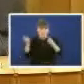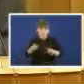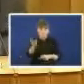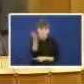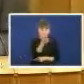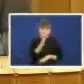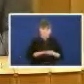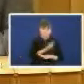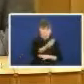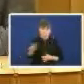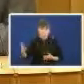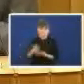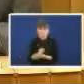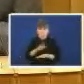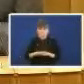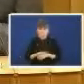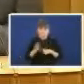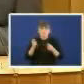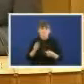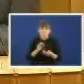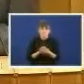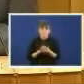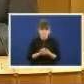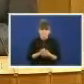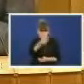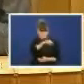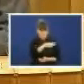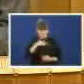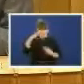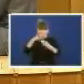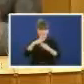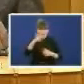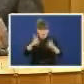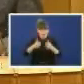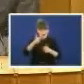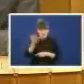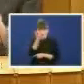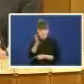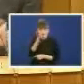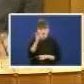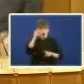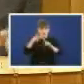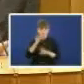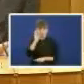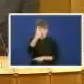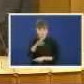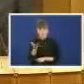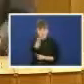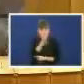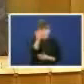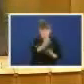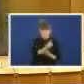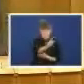polo o seu servizo vostedes queren parar o concurso eólico para ver se pode volver roubar e o vento os galegos e as galegas